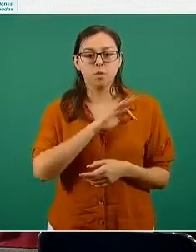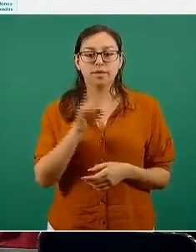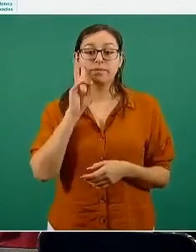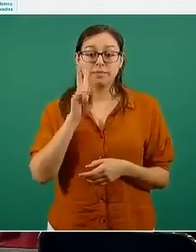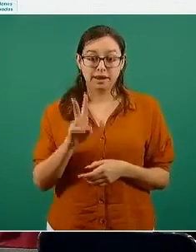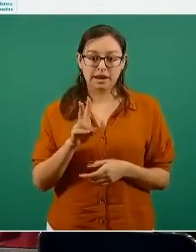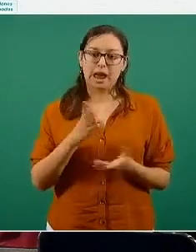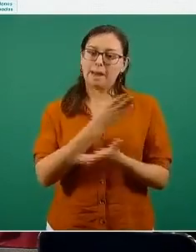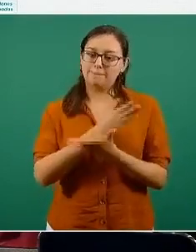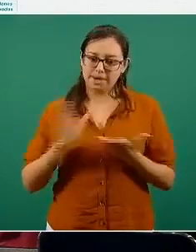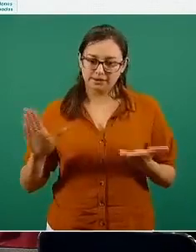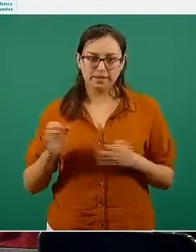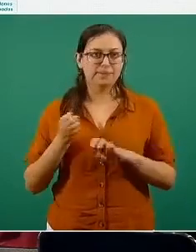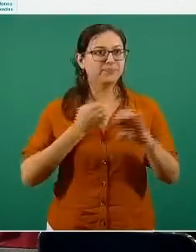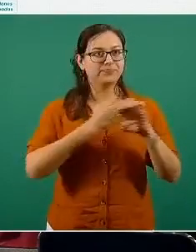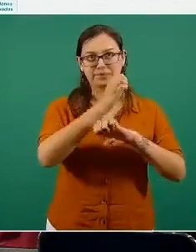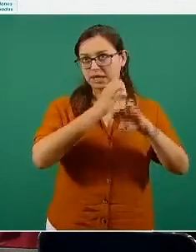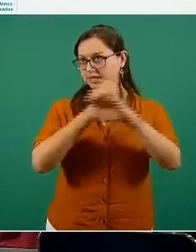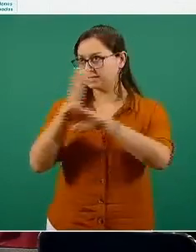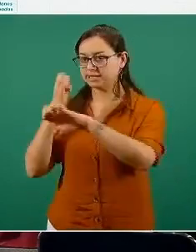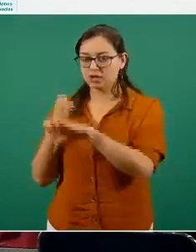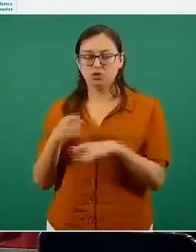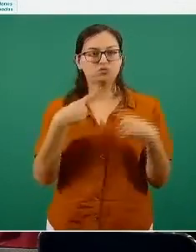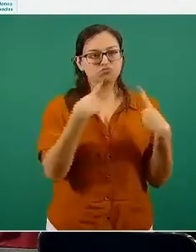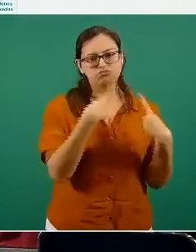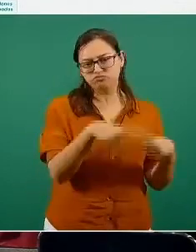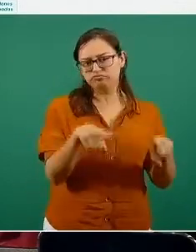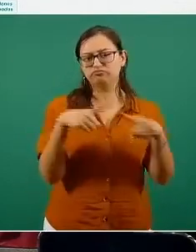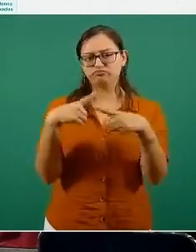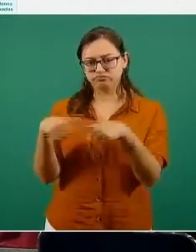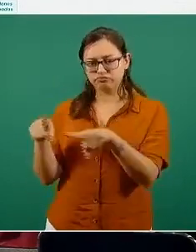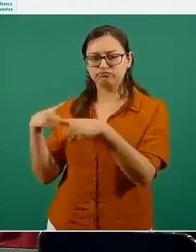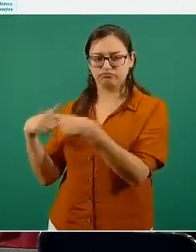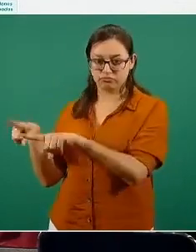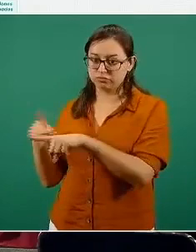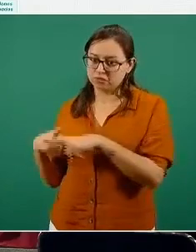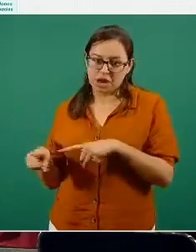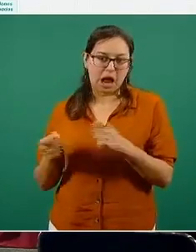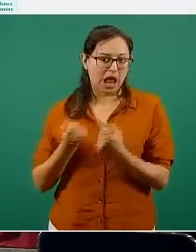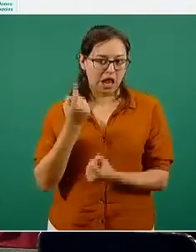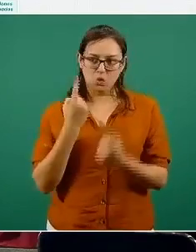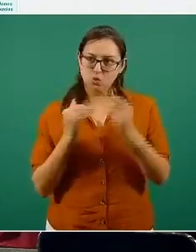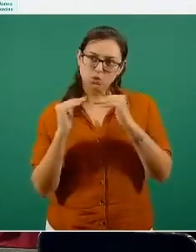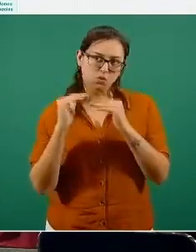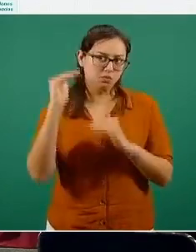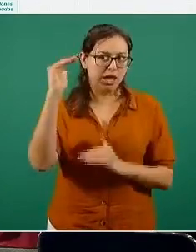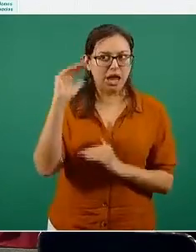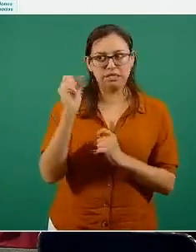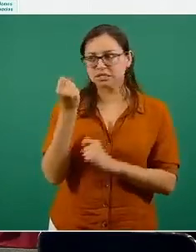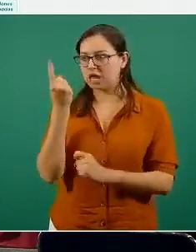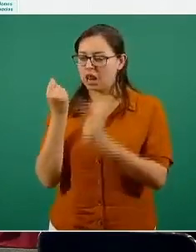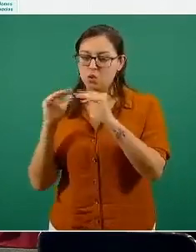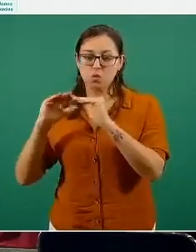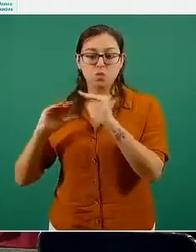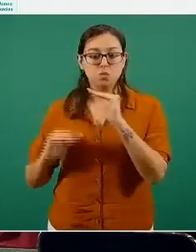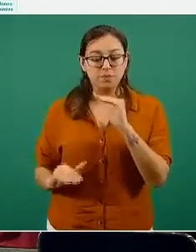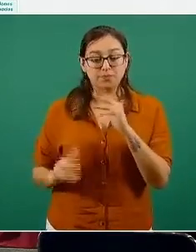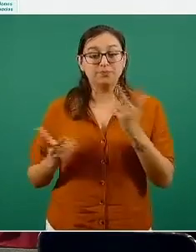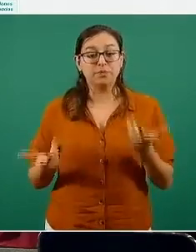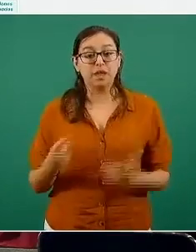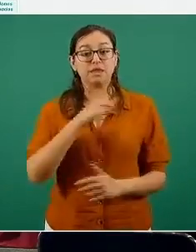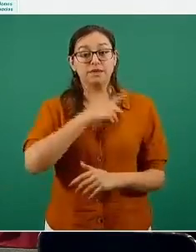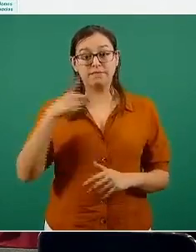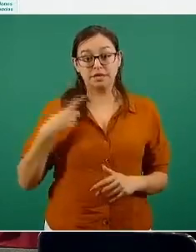estado se presenta con diferentes intensidades. Recuerden que el día de hoy, domingo, abrimos una nueva semana